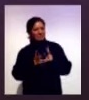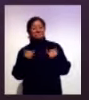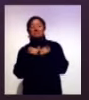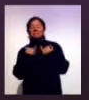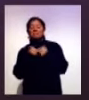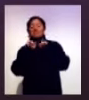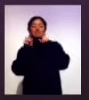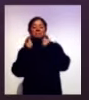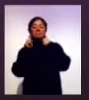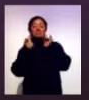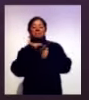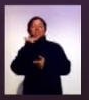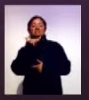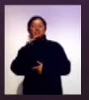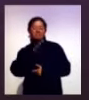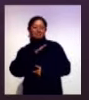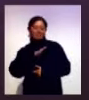social.